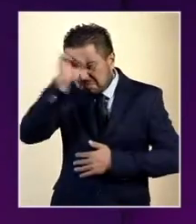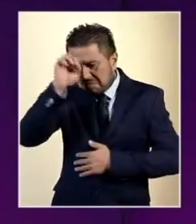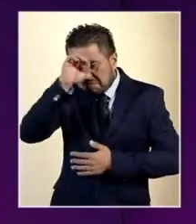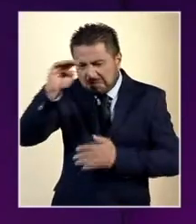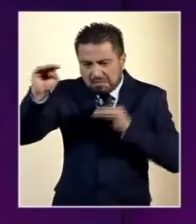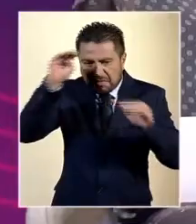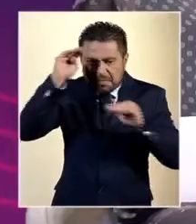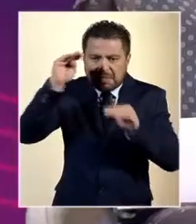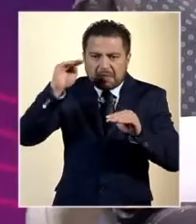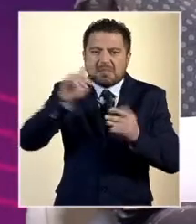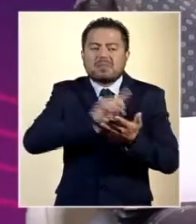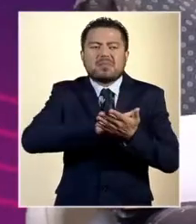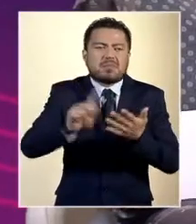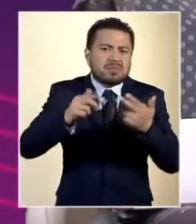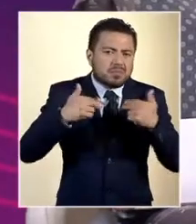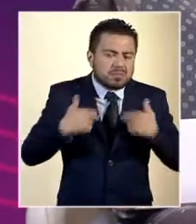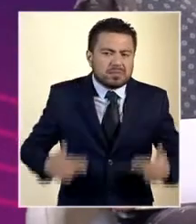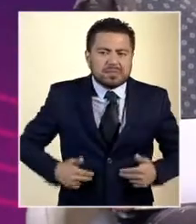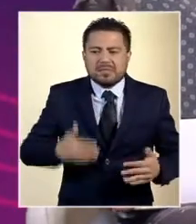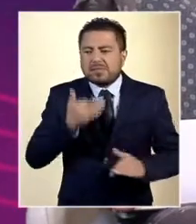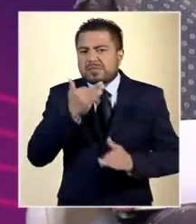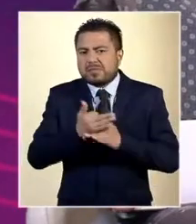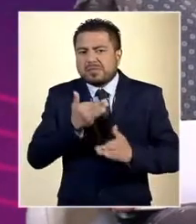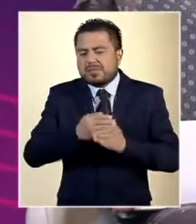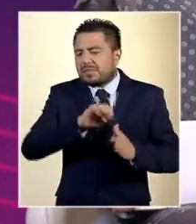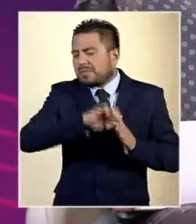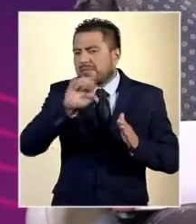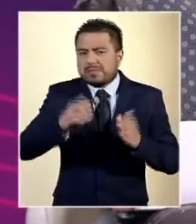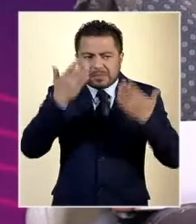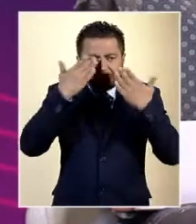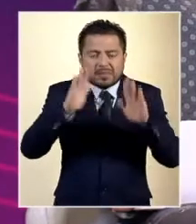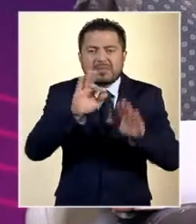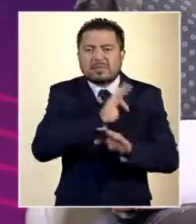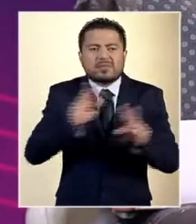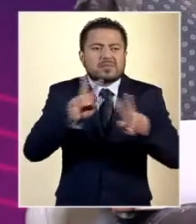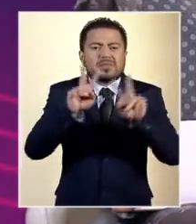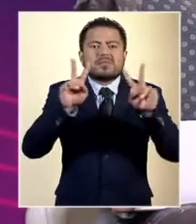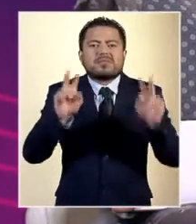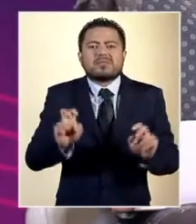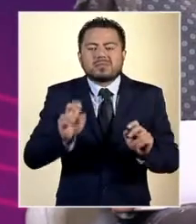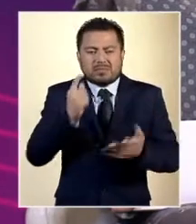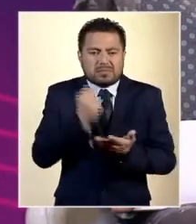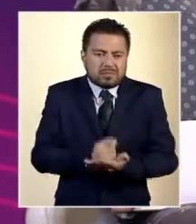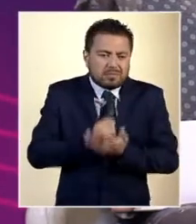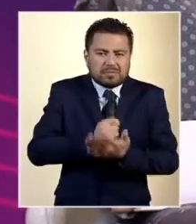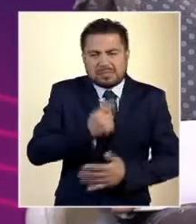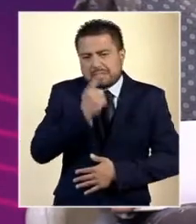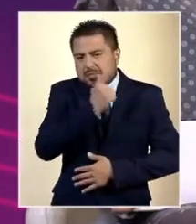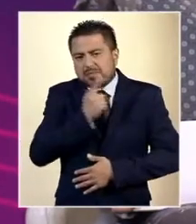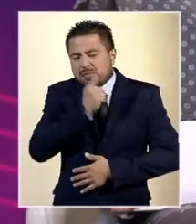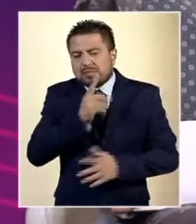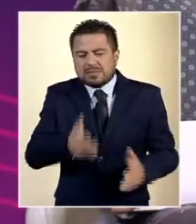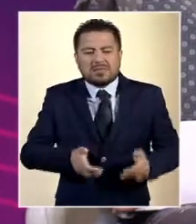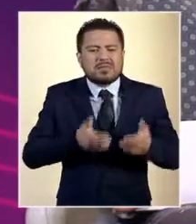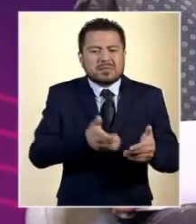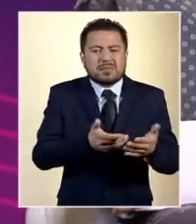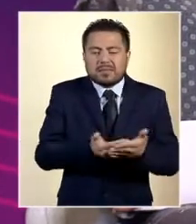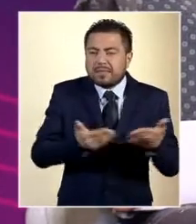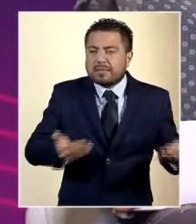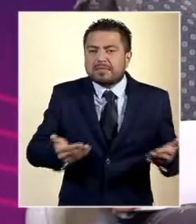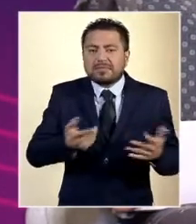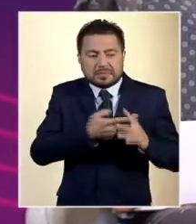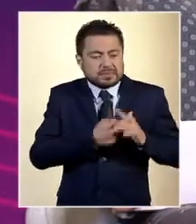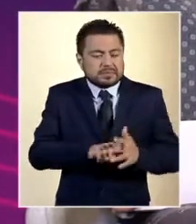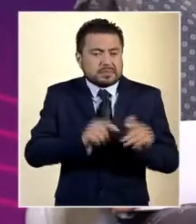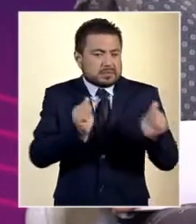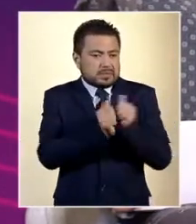hablemos temas de derechos humanos. Ahorita estamos, por ejemplo, abriendo para también hablar de temas de terapia de lenguaje en calle. Entonces, ya a